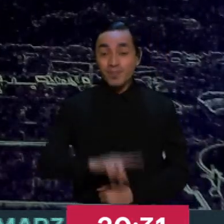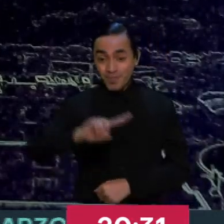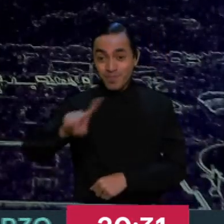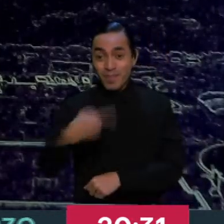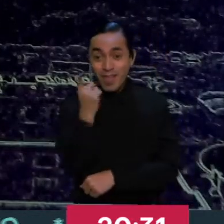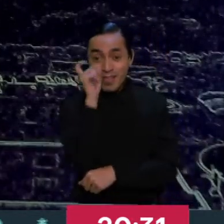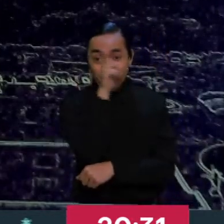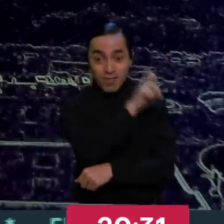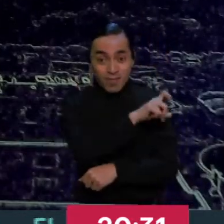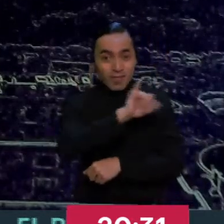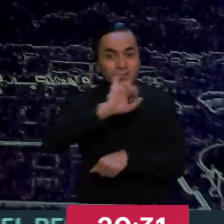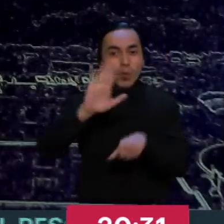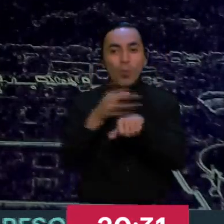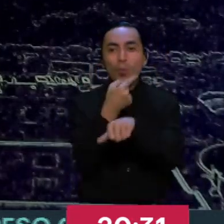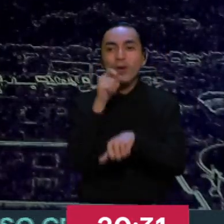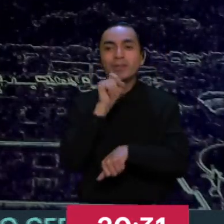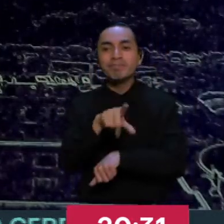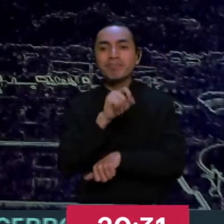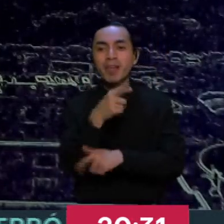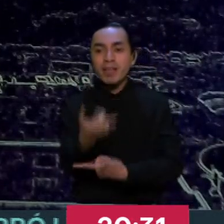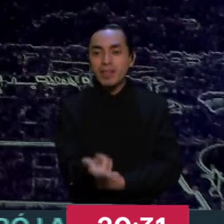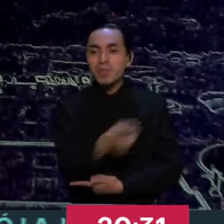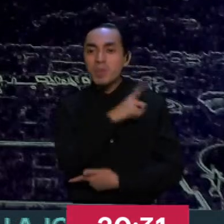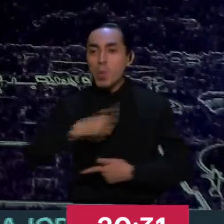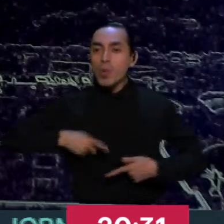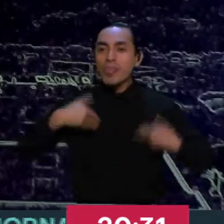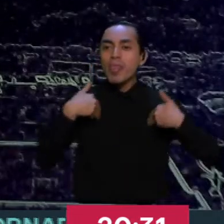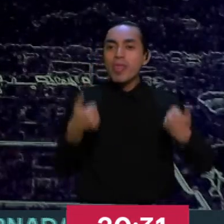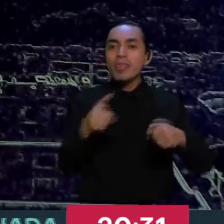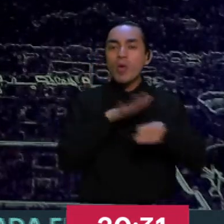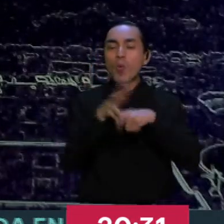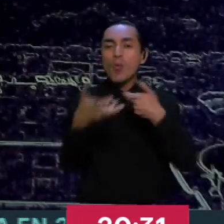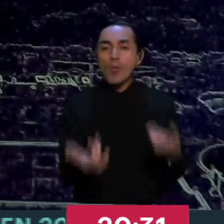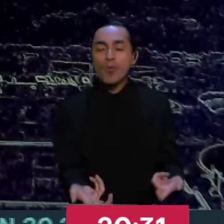complicado porque también hay que entender que